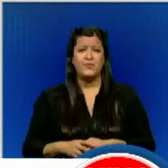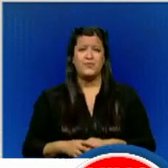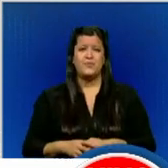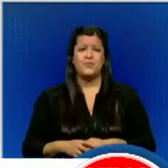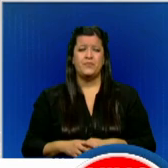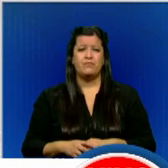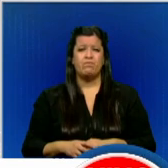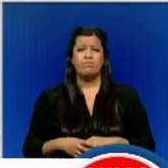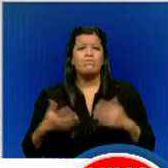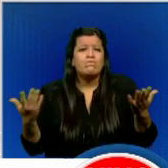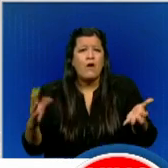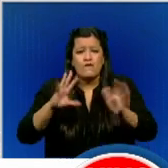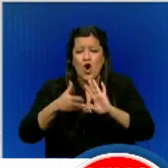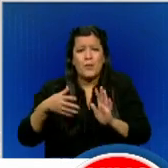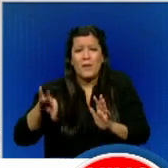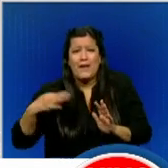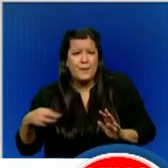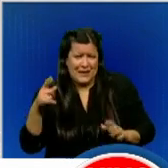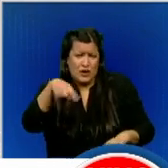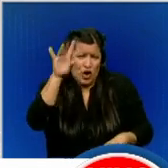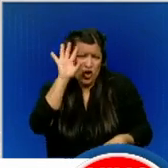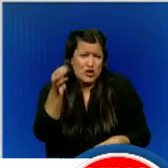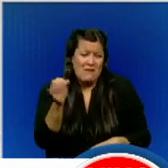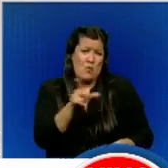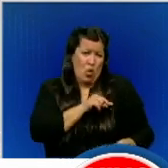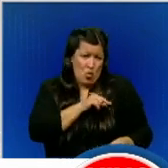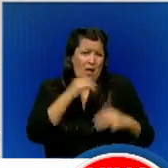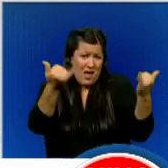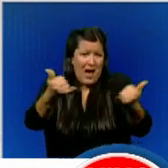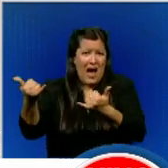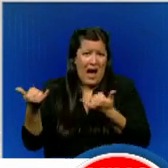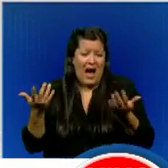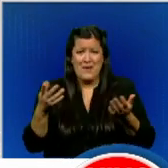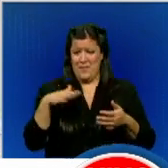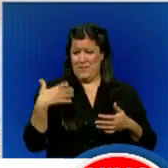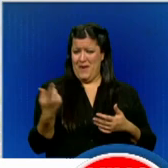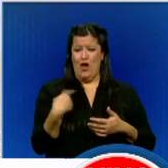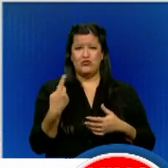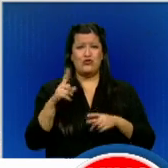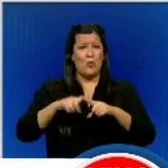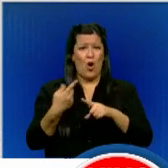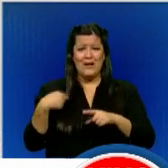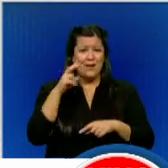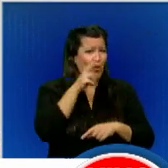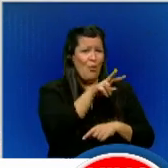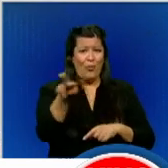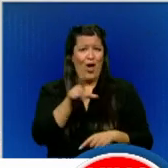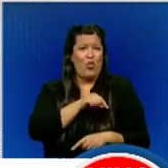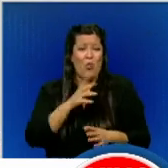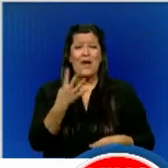las condiciones de vida que todas las aves muy que nos duele como dirigencia política nos duele